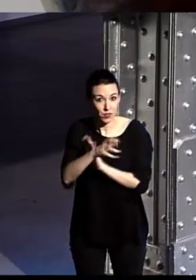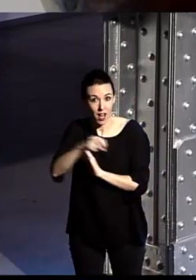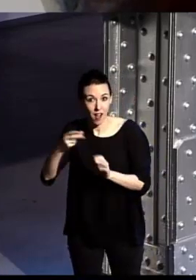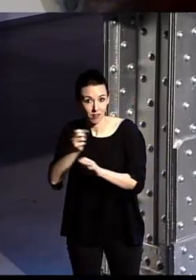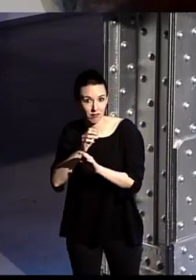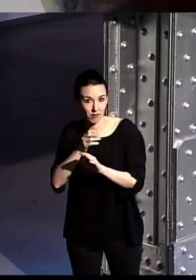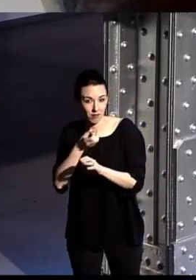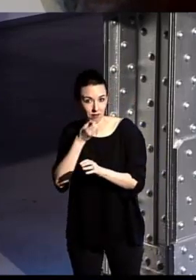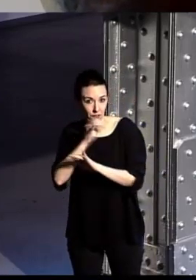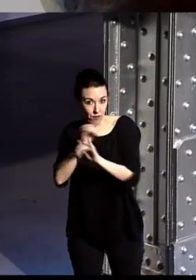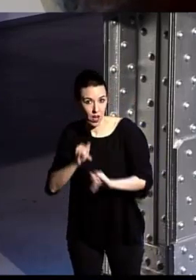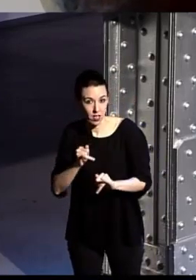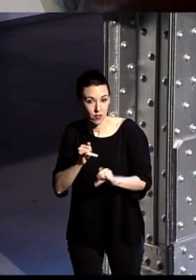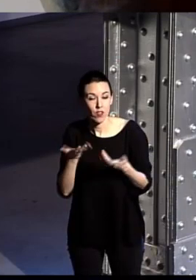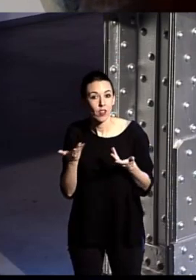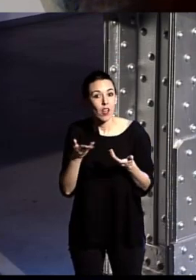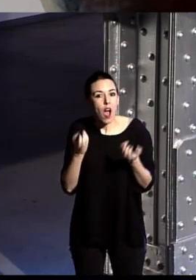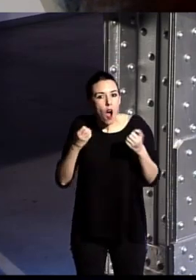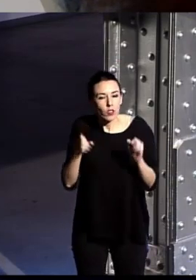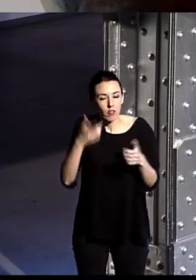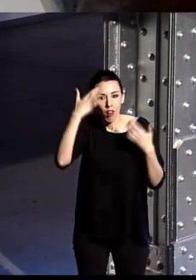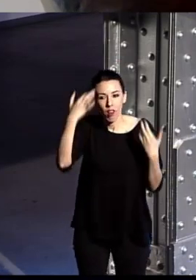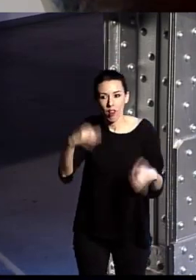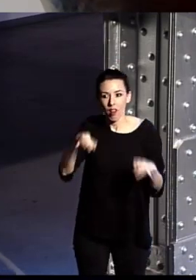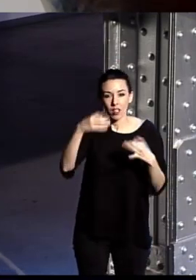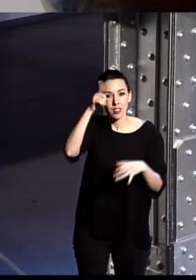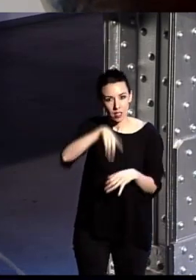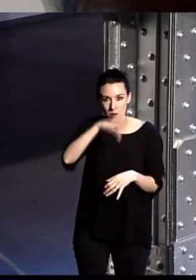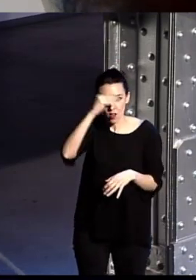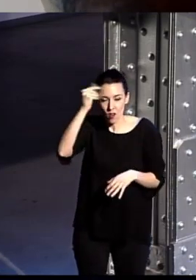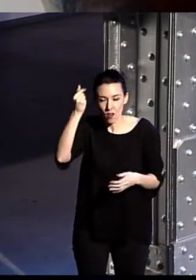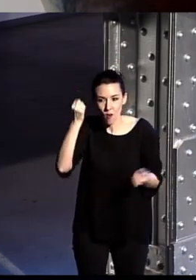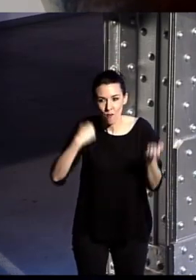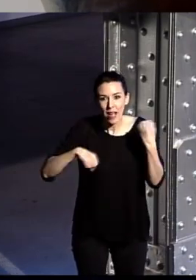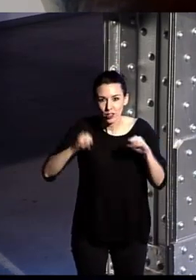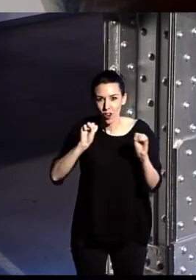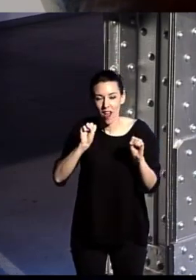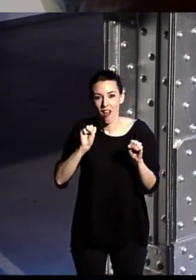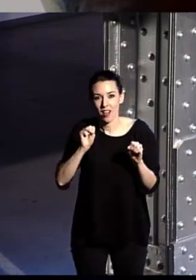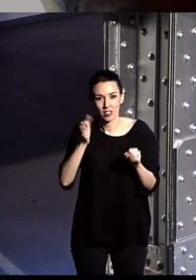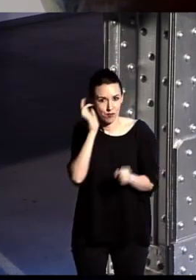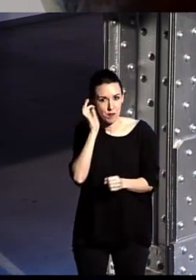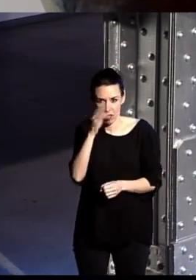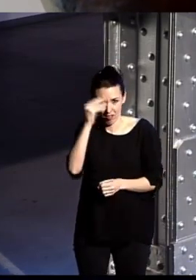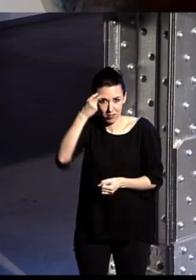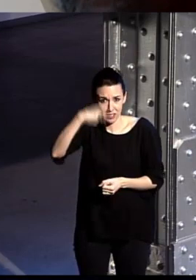que yo no me había dado cuenta de que también se me olvidaban a mí los personajes